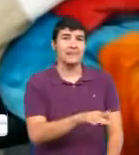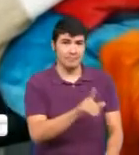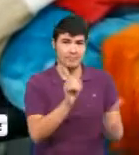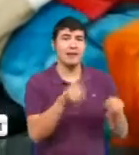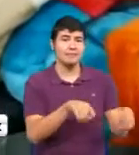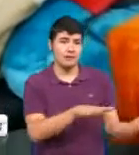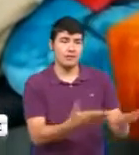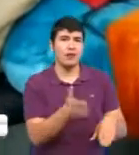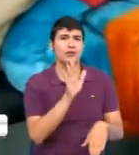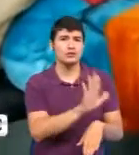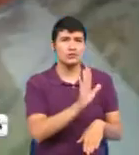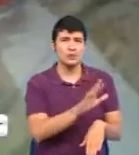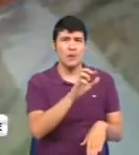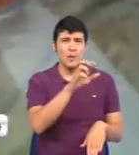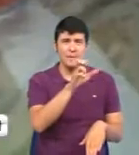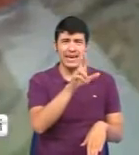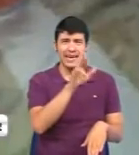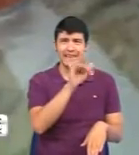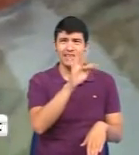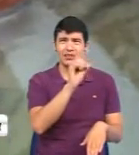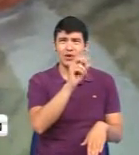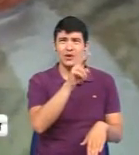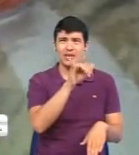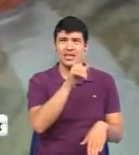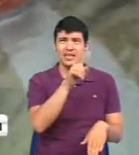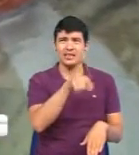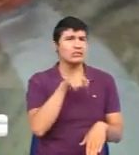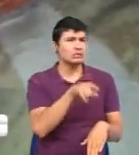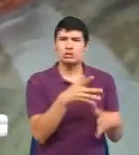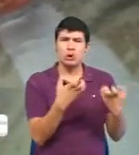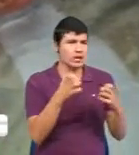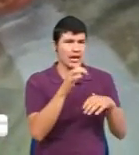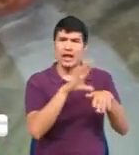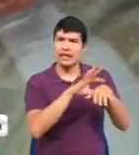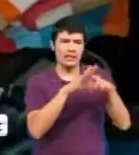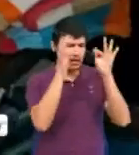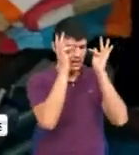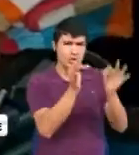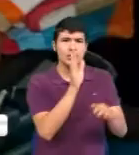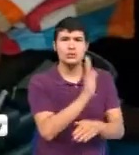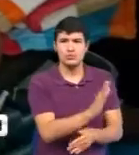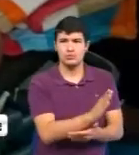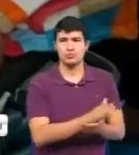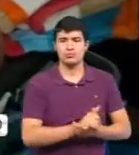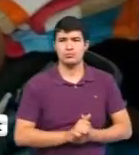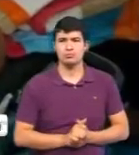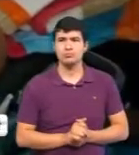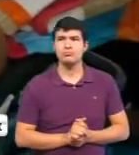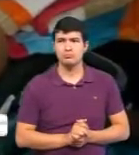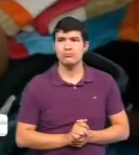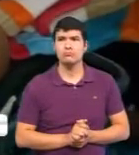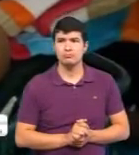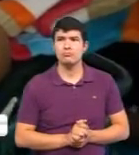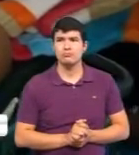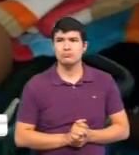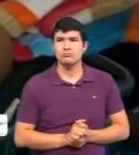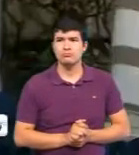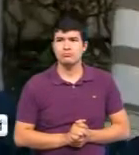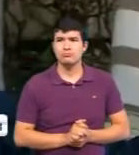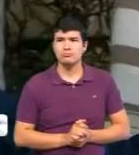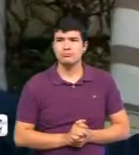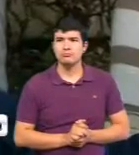vida por una peritonitis que no quisieron atender los médicos del hospital universitario de santander denunciaron los familiares